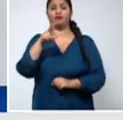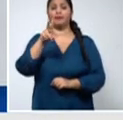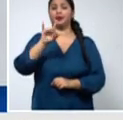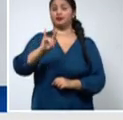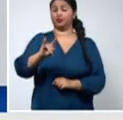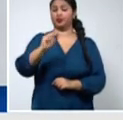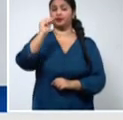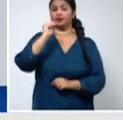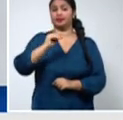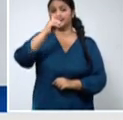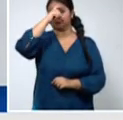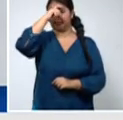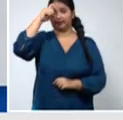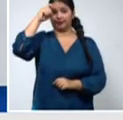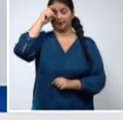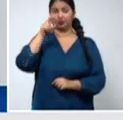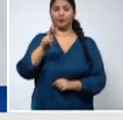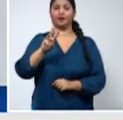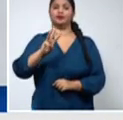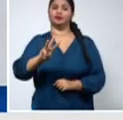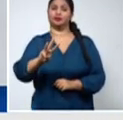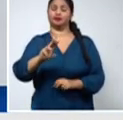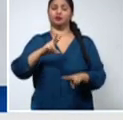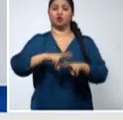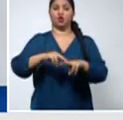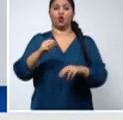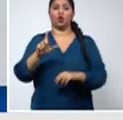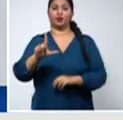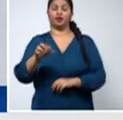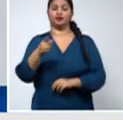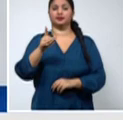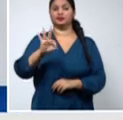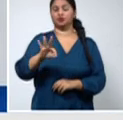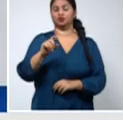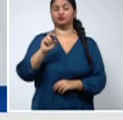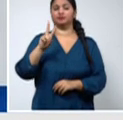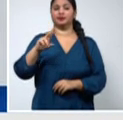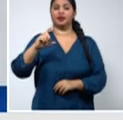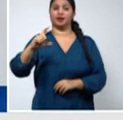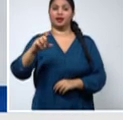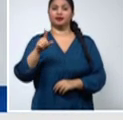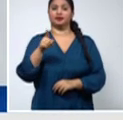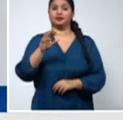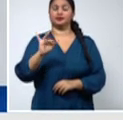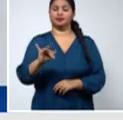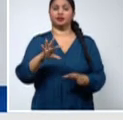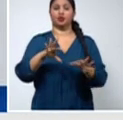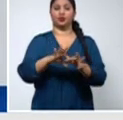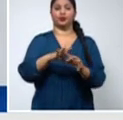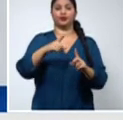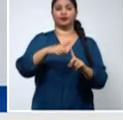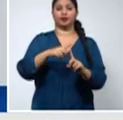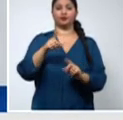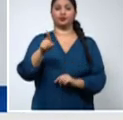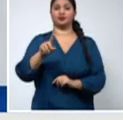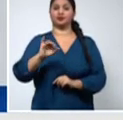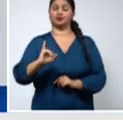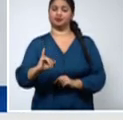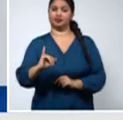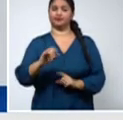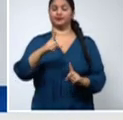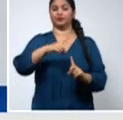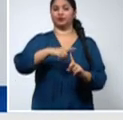23, Holguín 18, Villa Clara 17, Guantánamo 16, Las